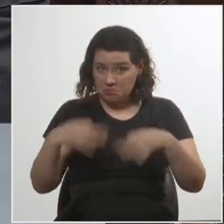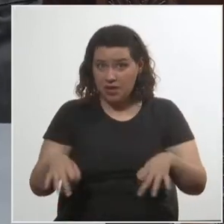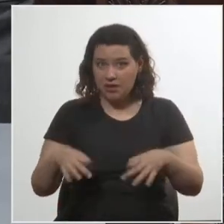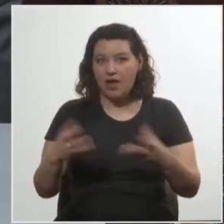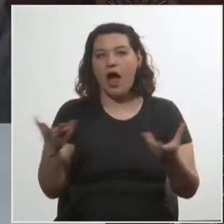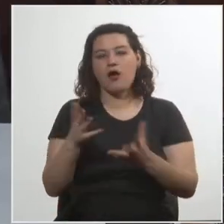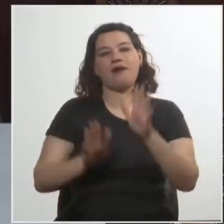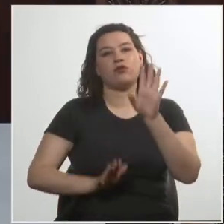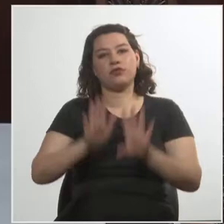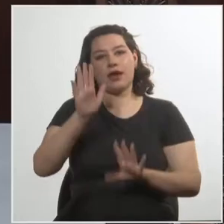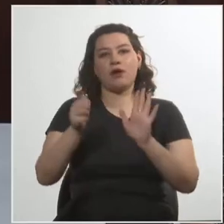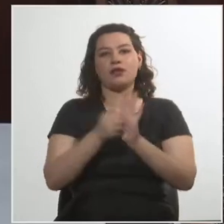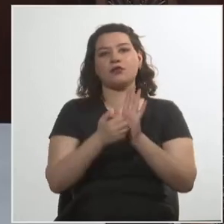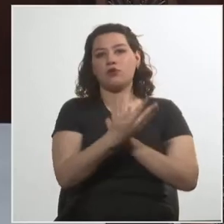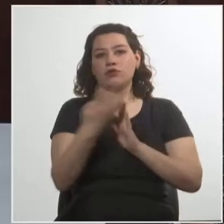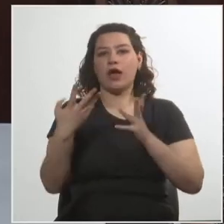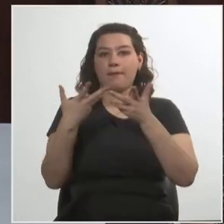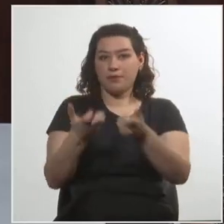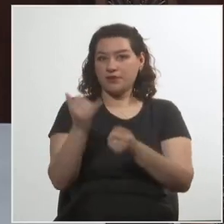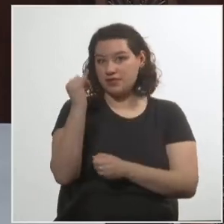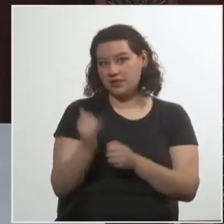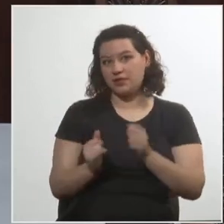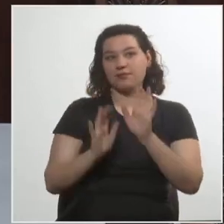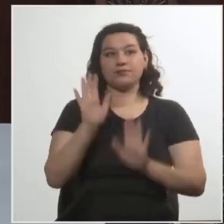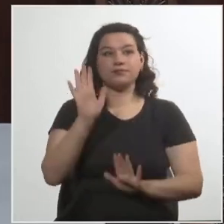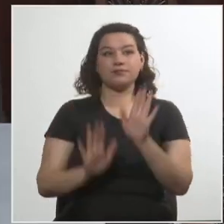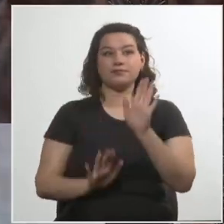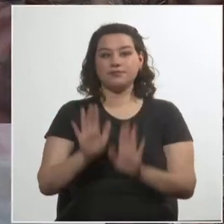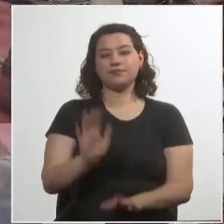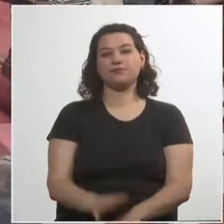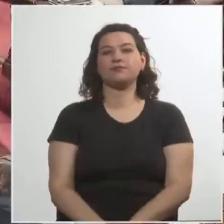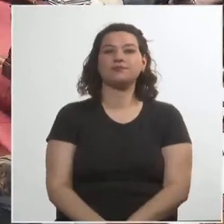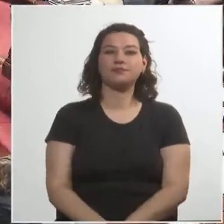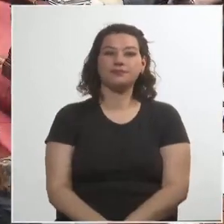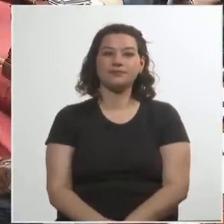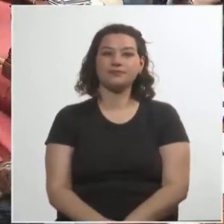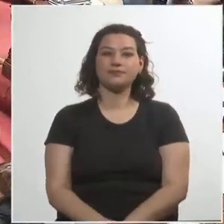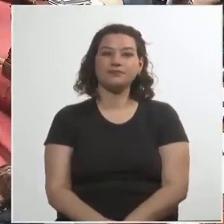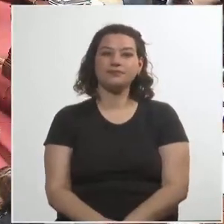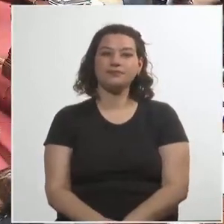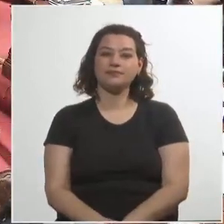procedemos a votar el artículo cuarto por la afirmativa sirvan ser expresar